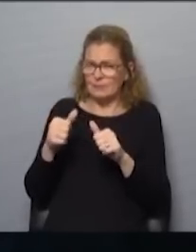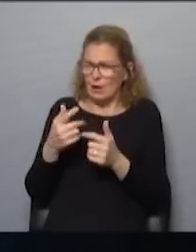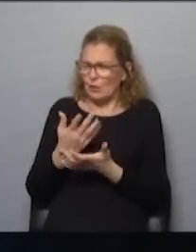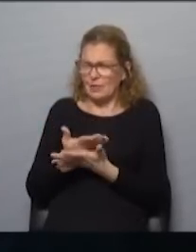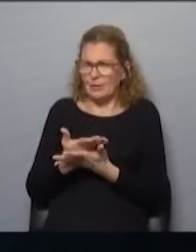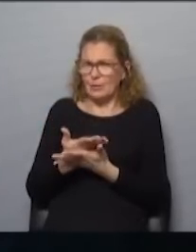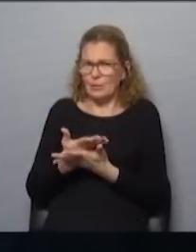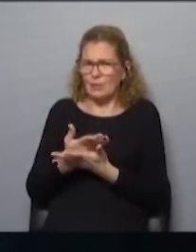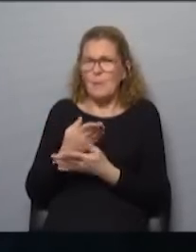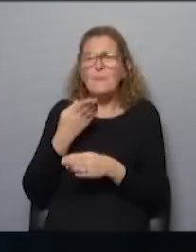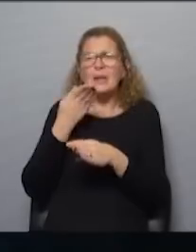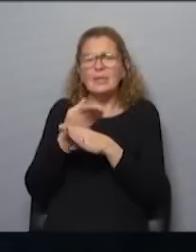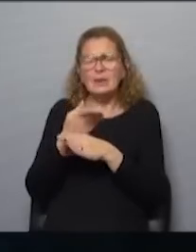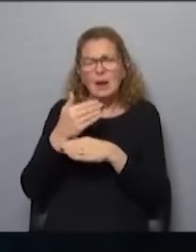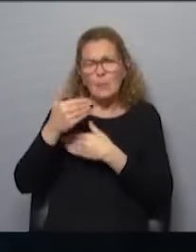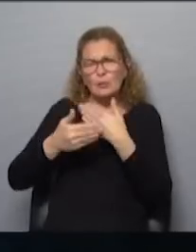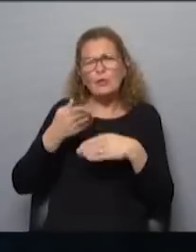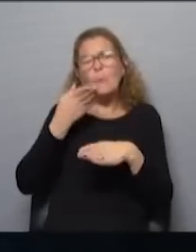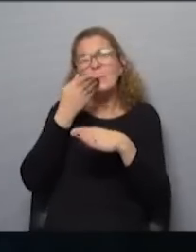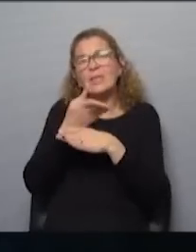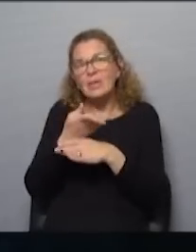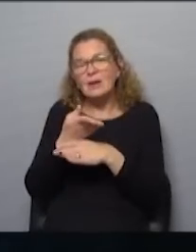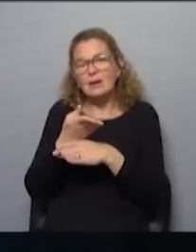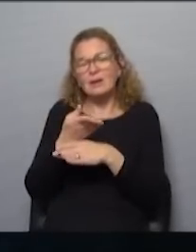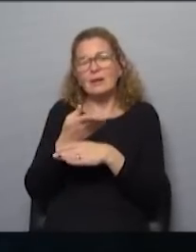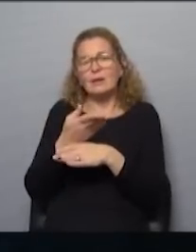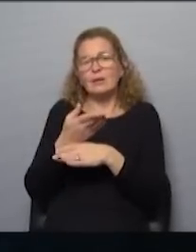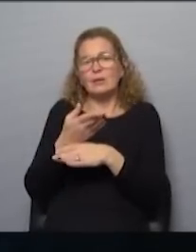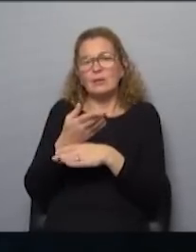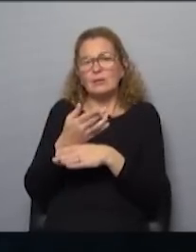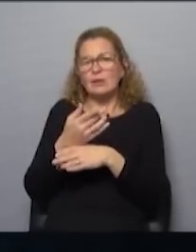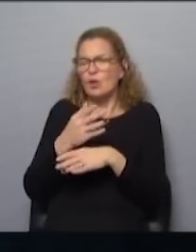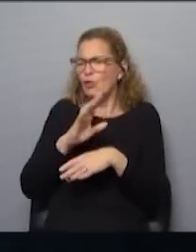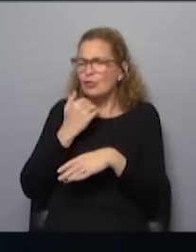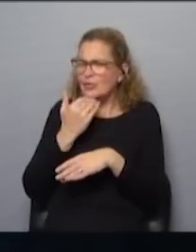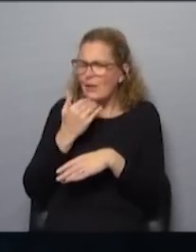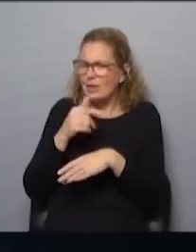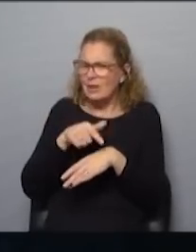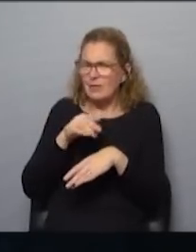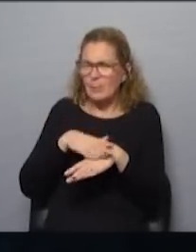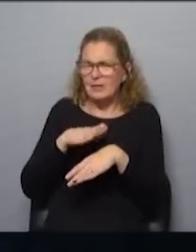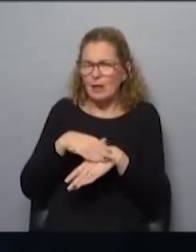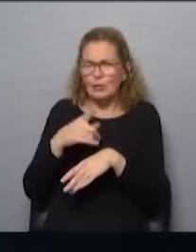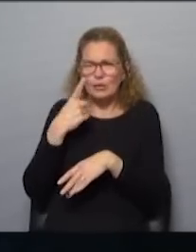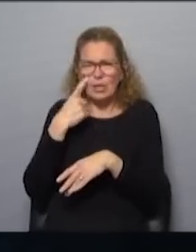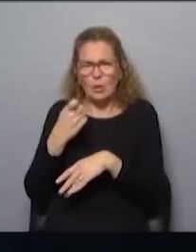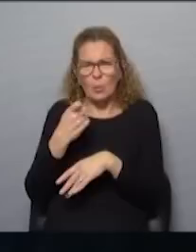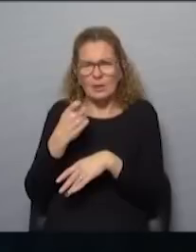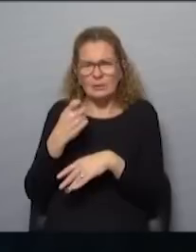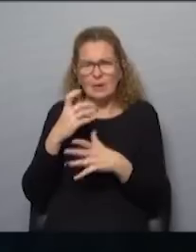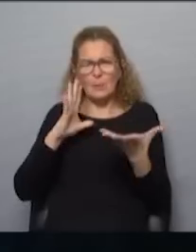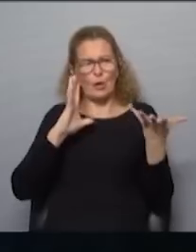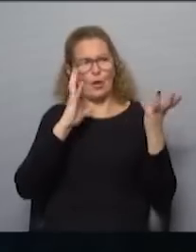acudir al proceso licitatorio sin tener competencia sin tomar en cuenta el ministerio de ambiente